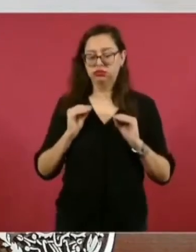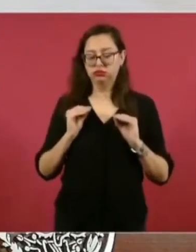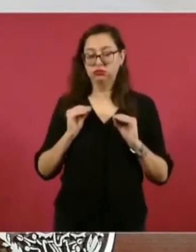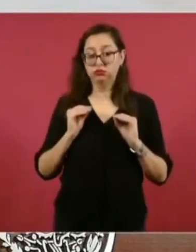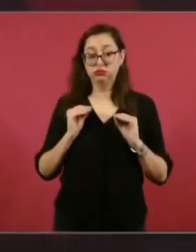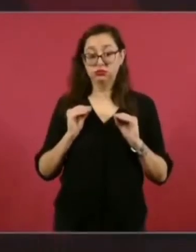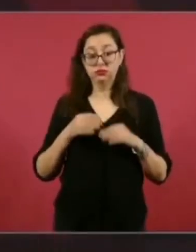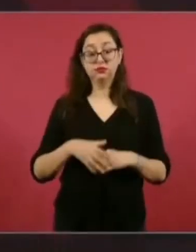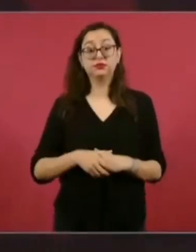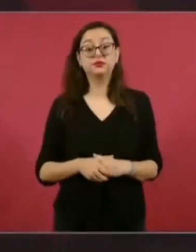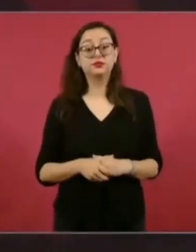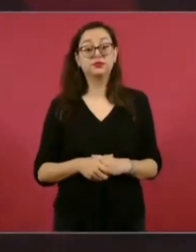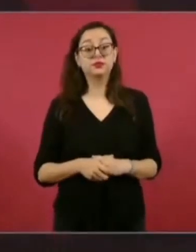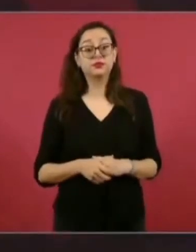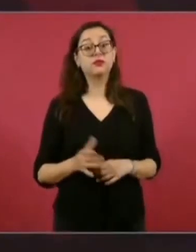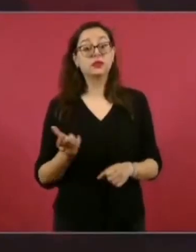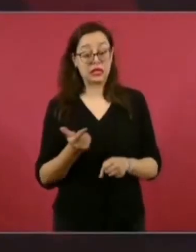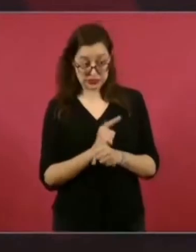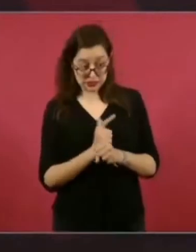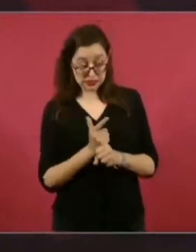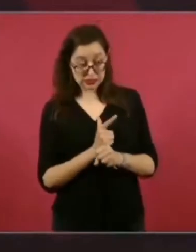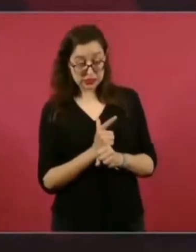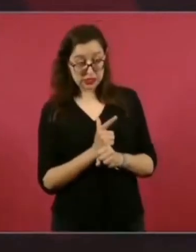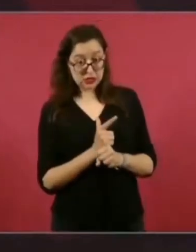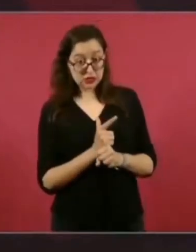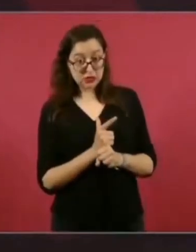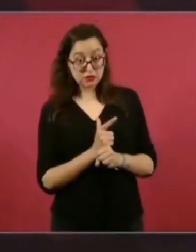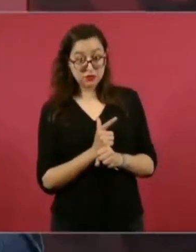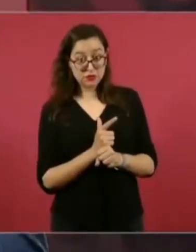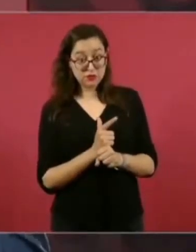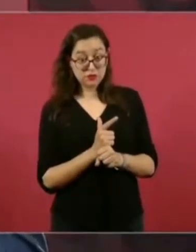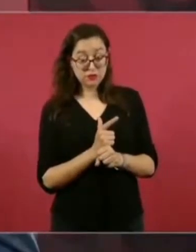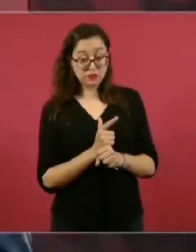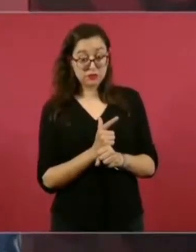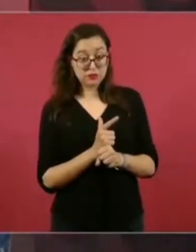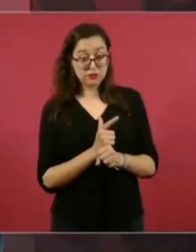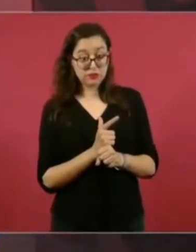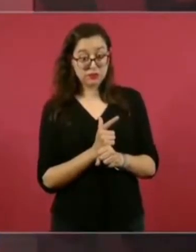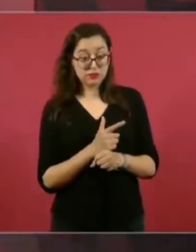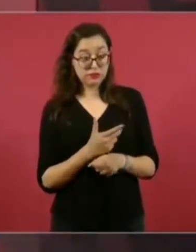y me decía, licenciado, no